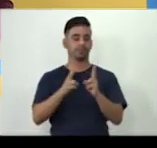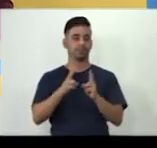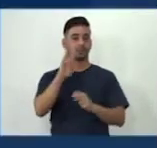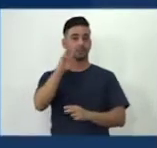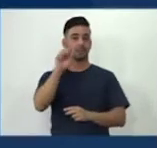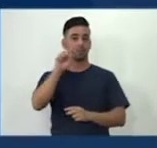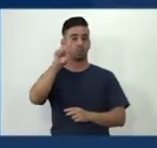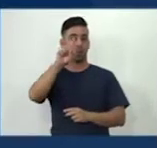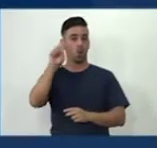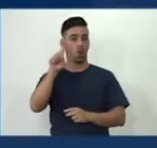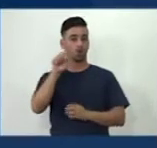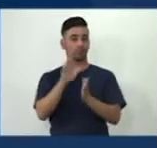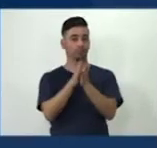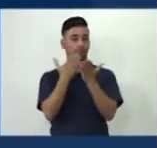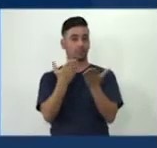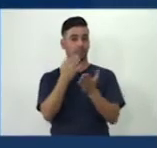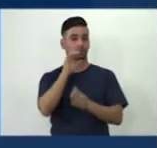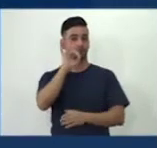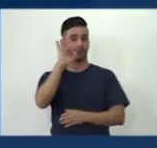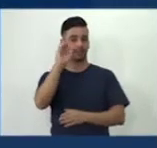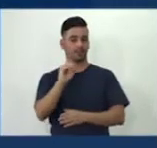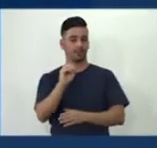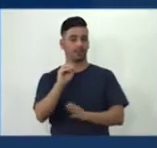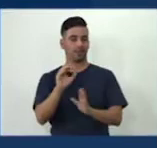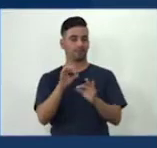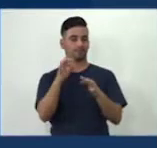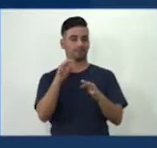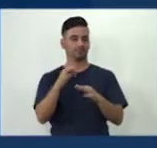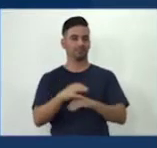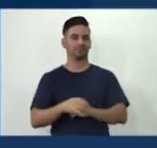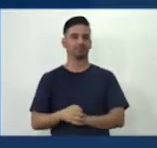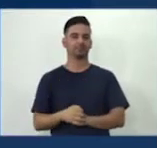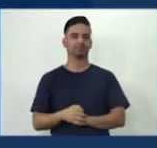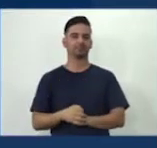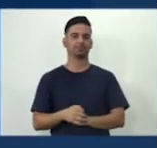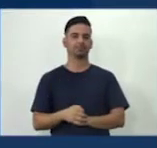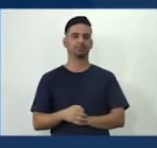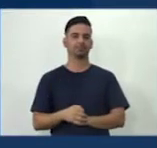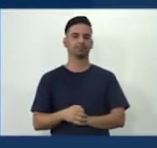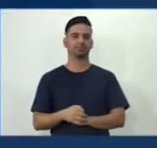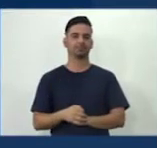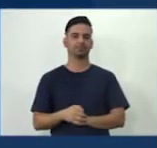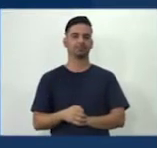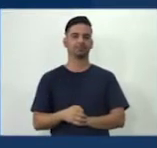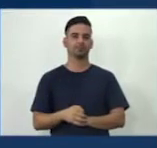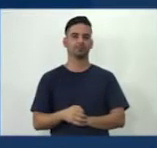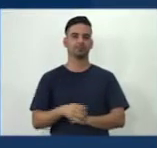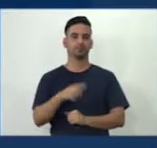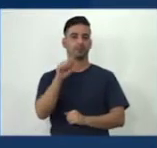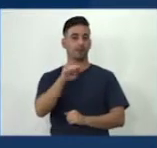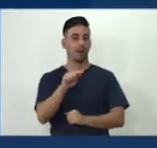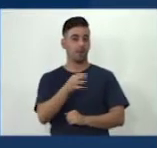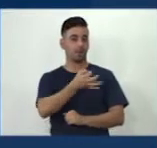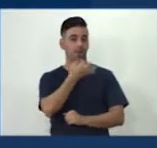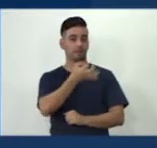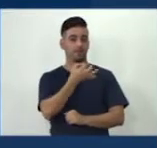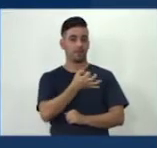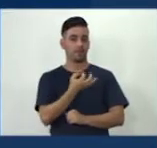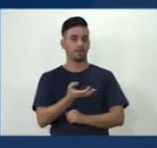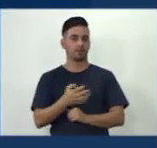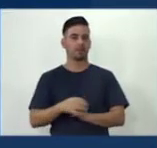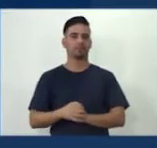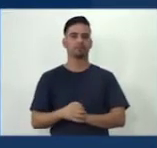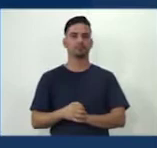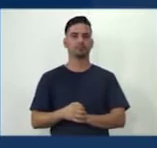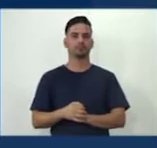la actividad 3.11 del libro de texto de la página 70 y actividad número 2 del libro de texto de la página 243, donde vamos a